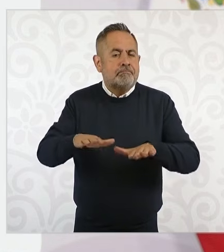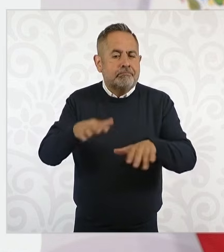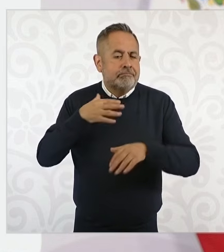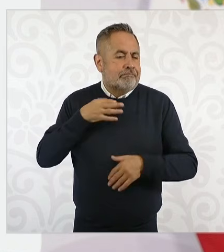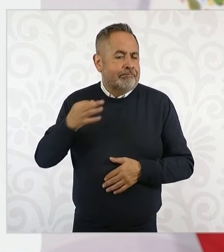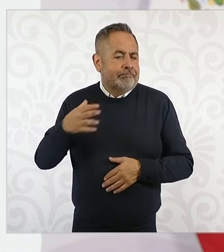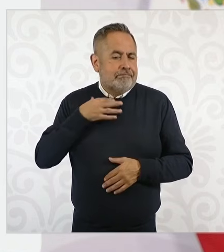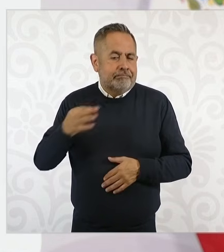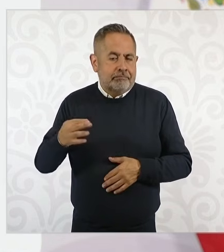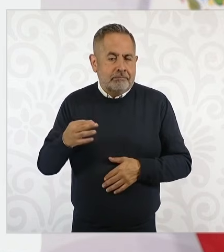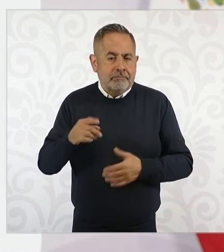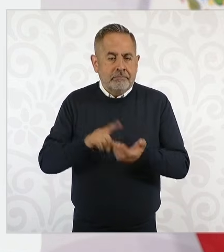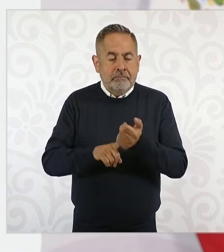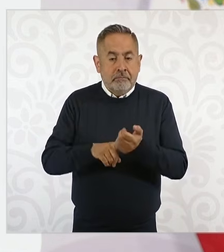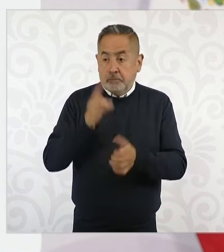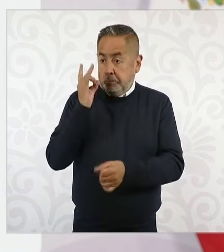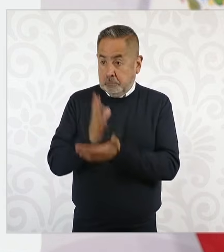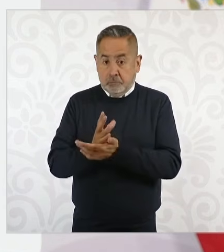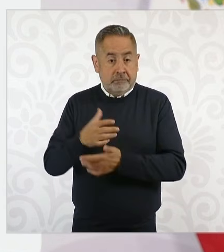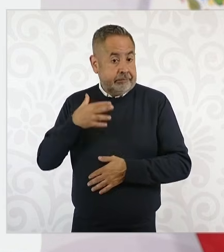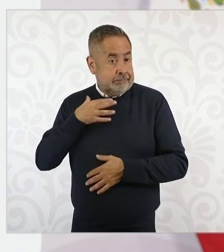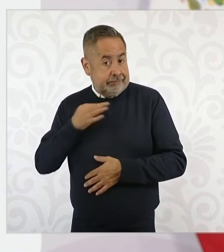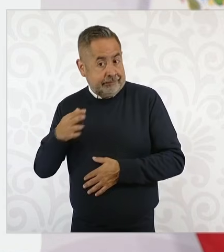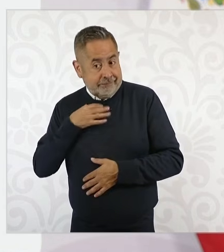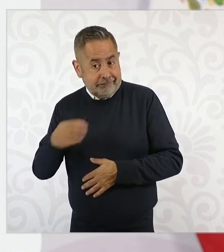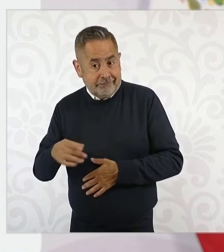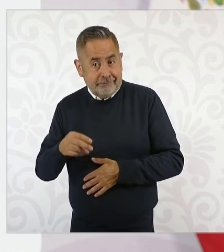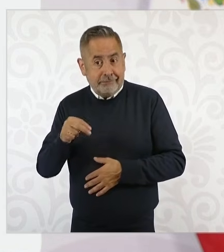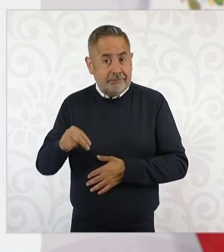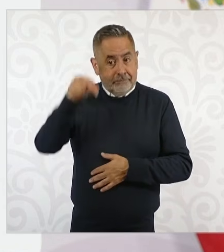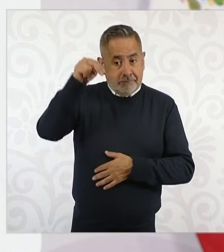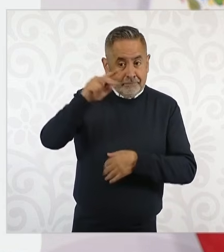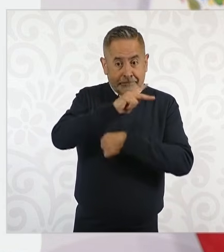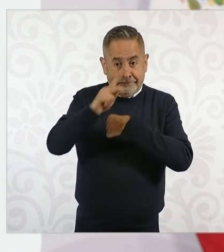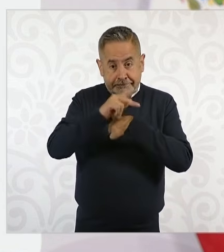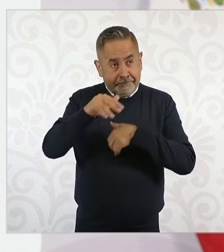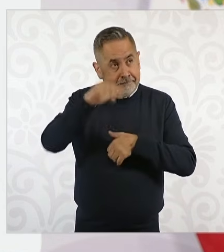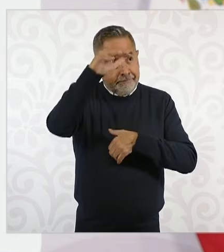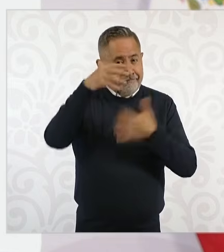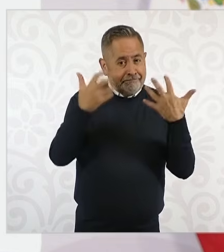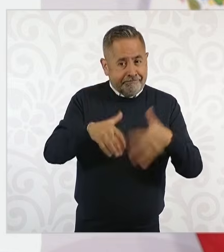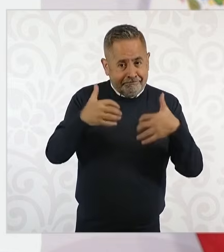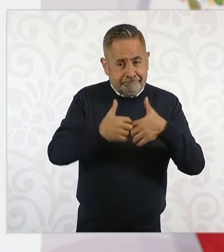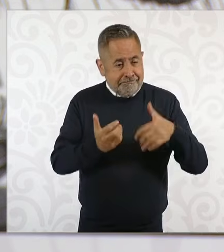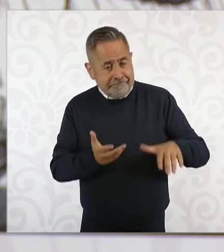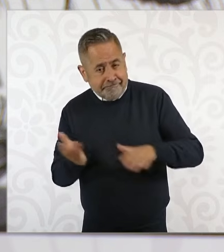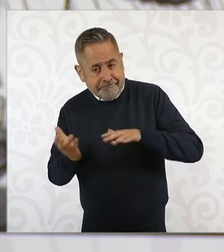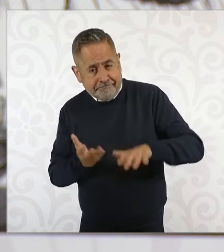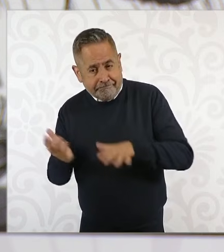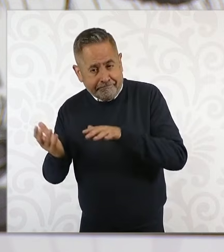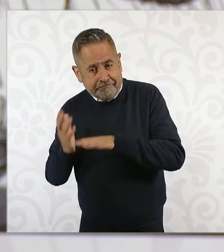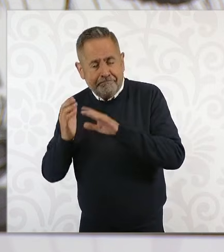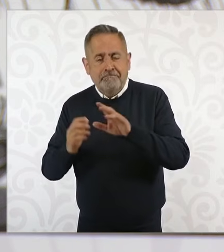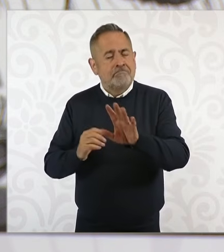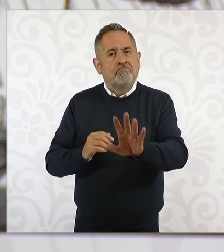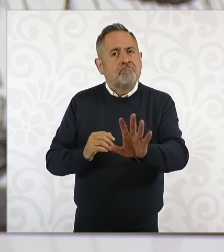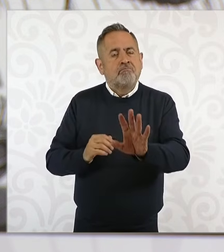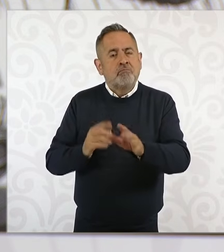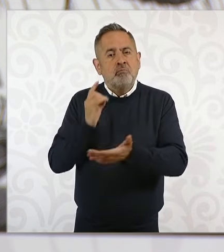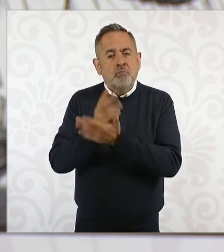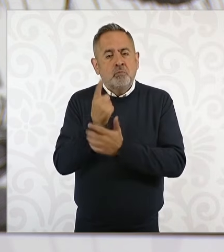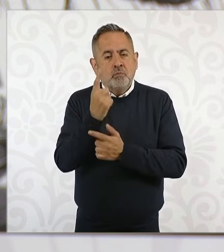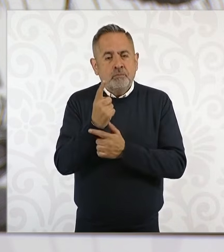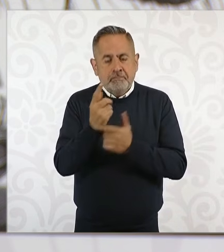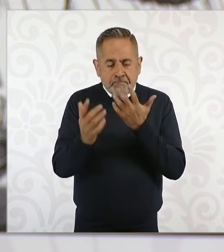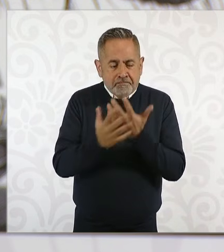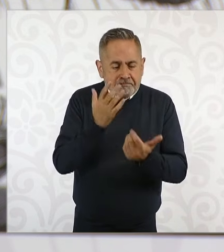de que la maquila sigue siendo solo la del norte del país y que tiene que ver con